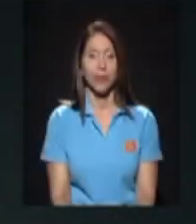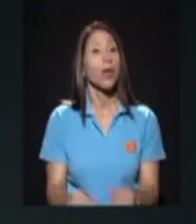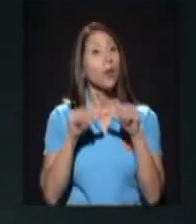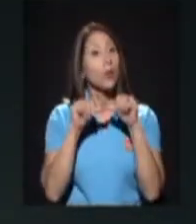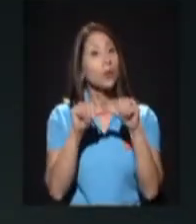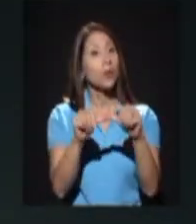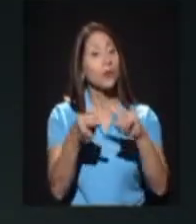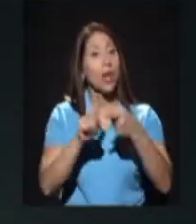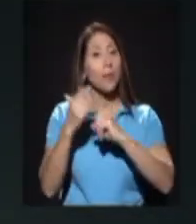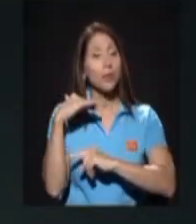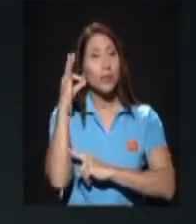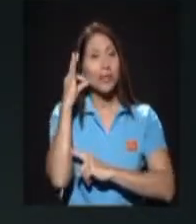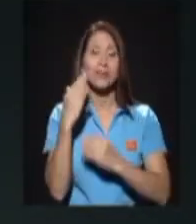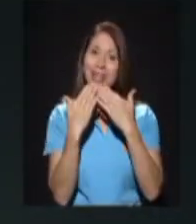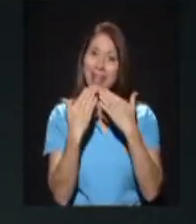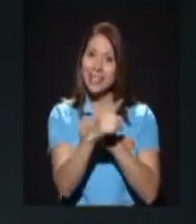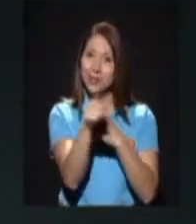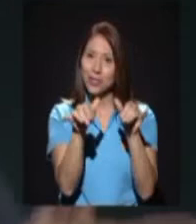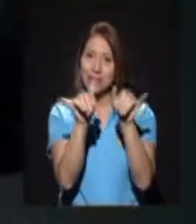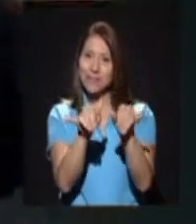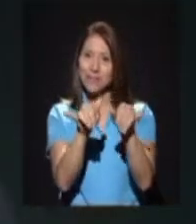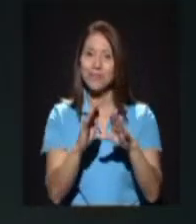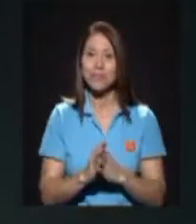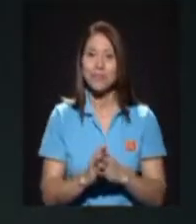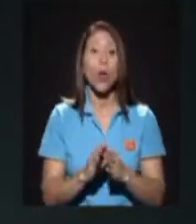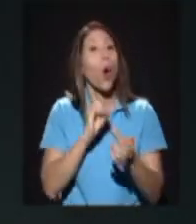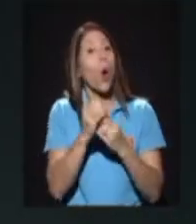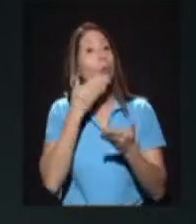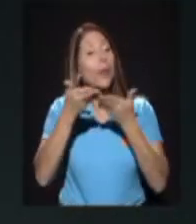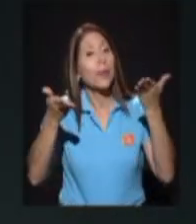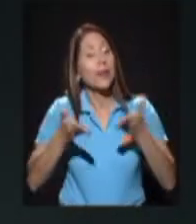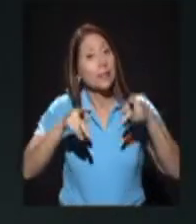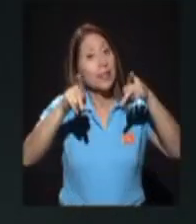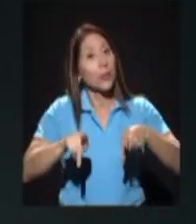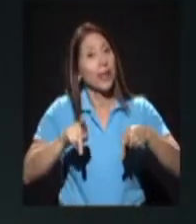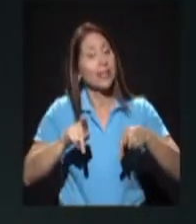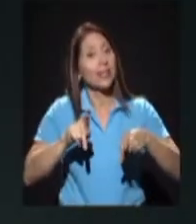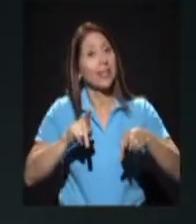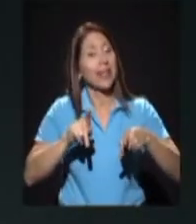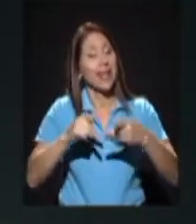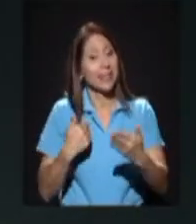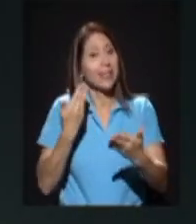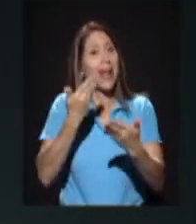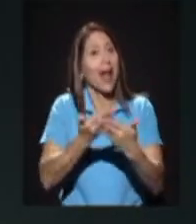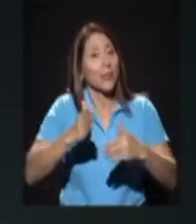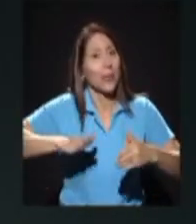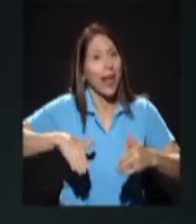Continuamos, amigas y amigos, y gracias por haberse quedado ahí, o bienvenidos los que llegaron tarde a la cita.